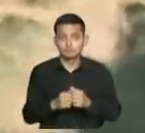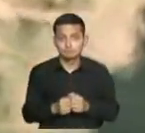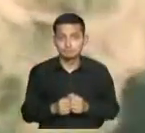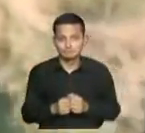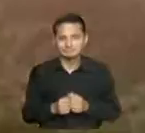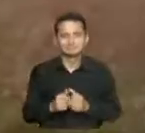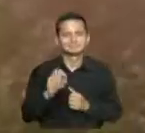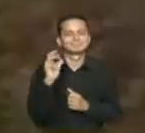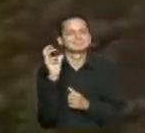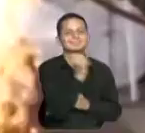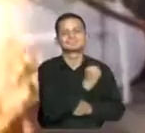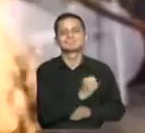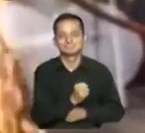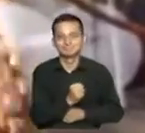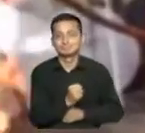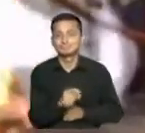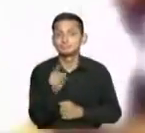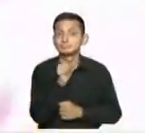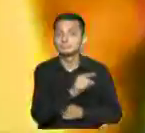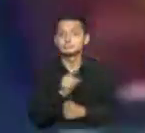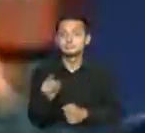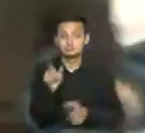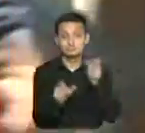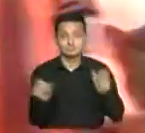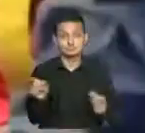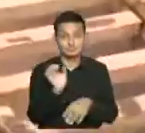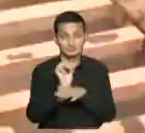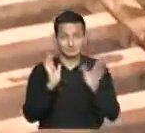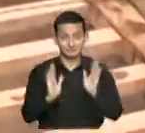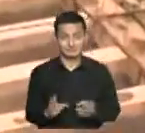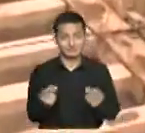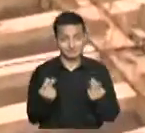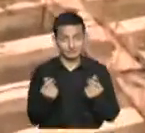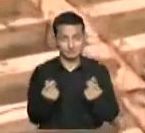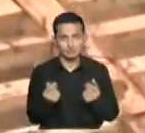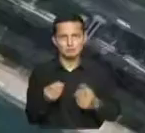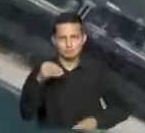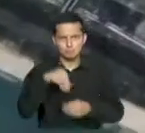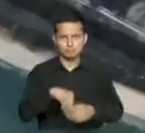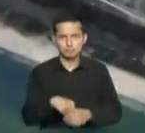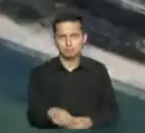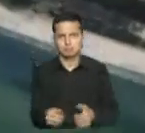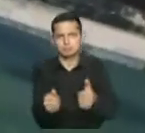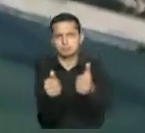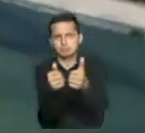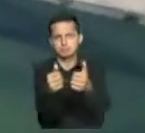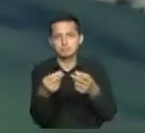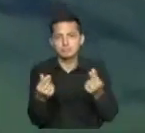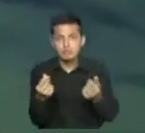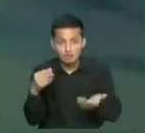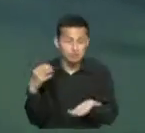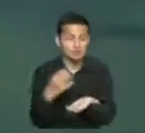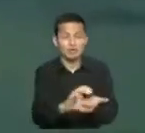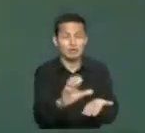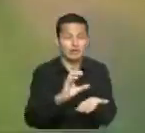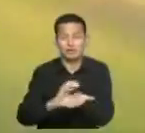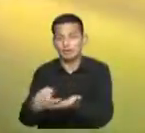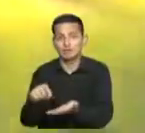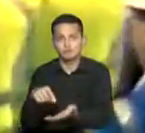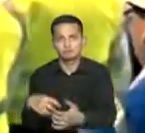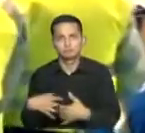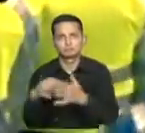se demuestra que los recursos de los ecuatorianos se encuentran bien invertidos en obras que garantizan la